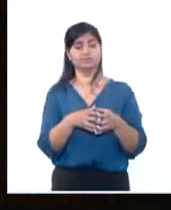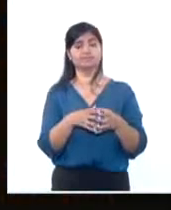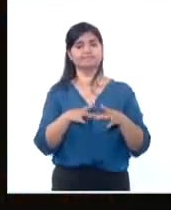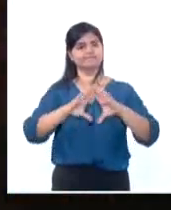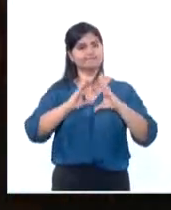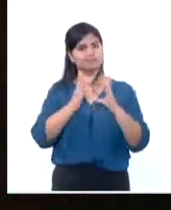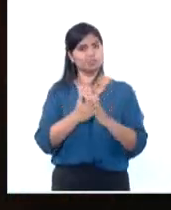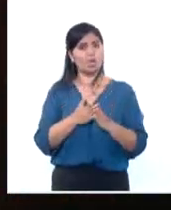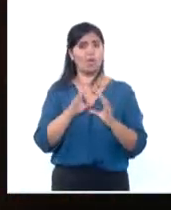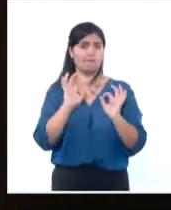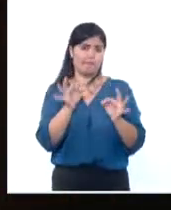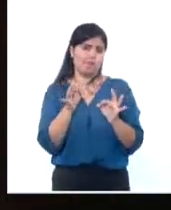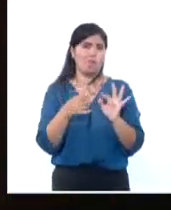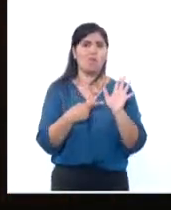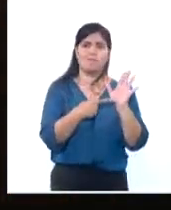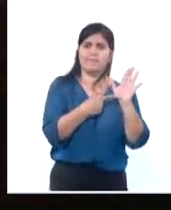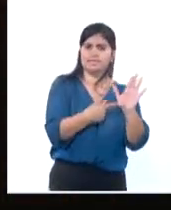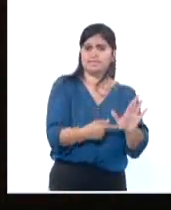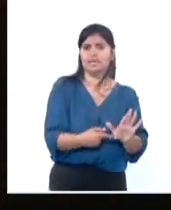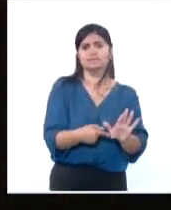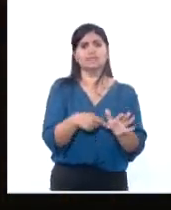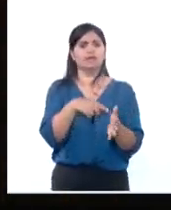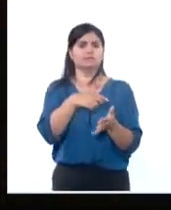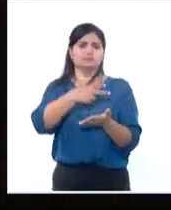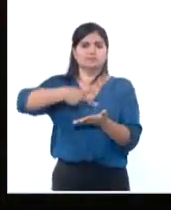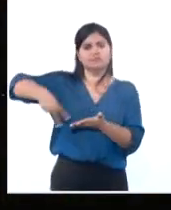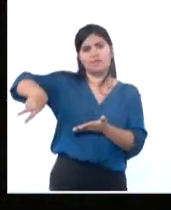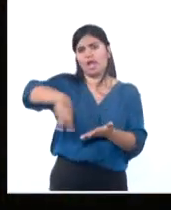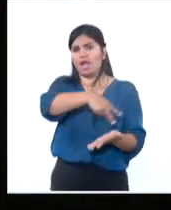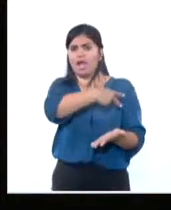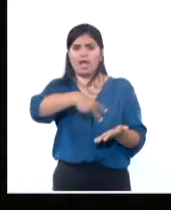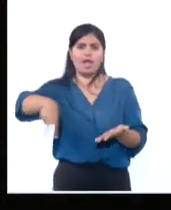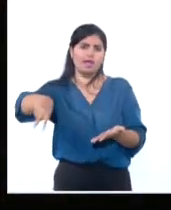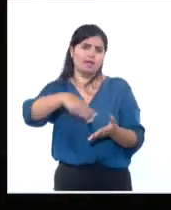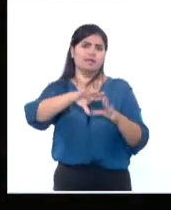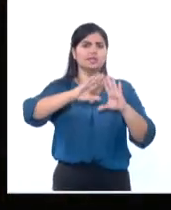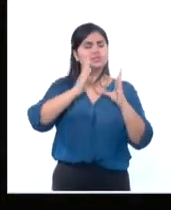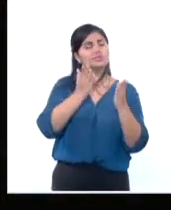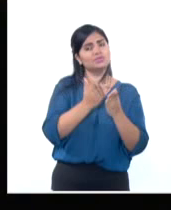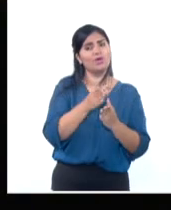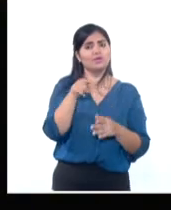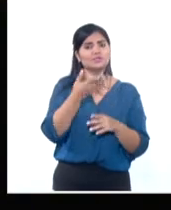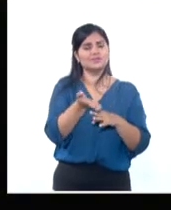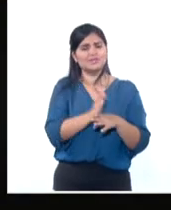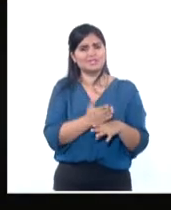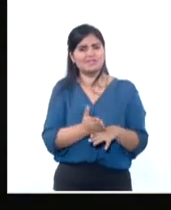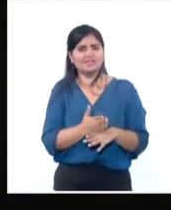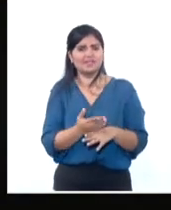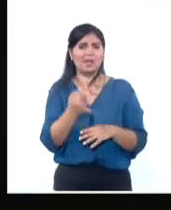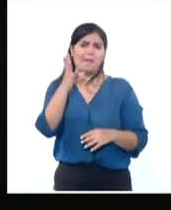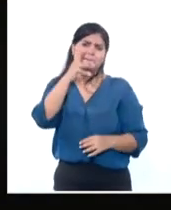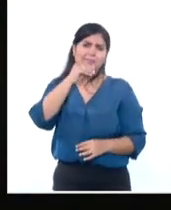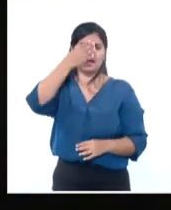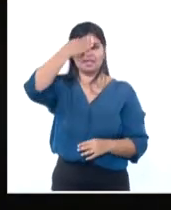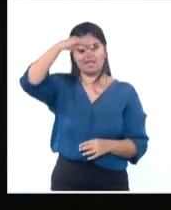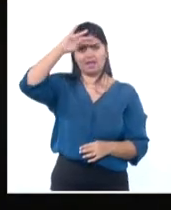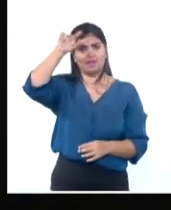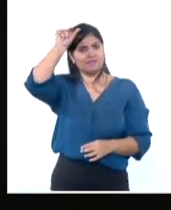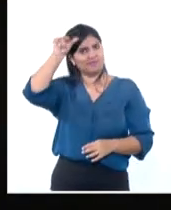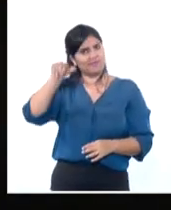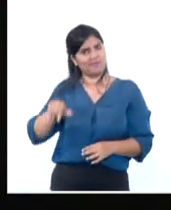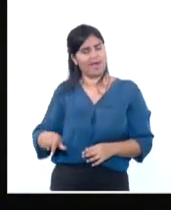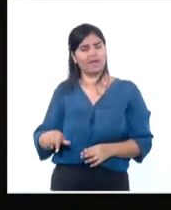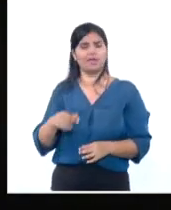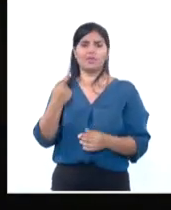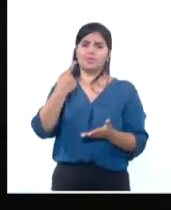compañía al apropiarse de lo contemporáneo sin perder su esencia clásica. Eso demostró Otra Bella Cubana, una coreografía